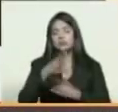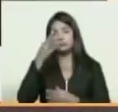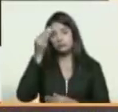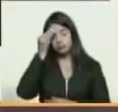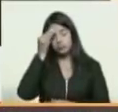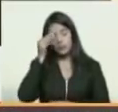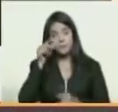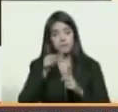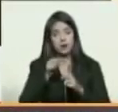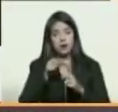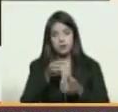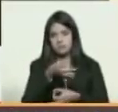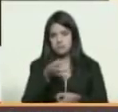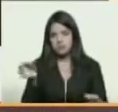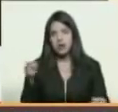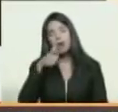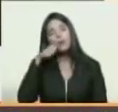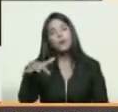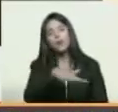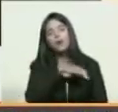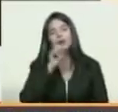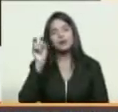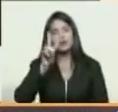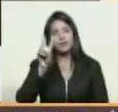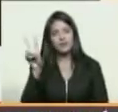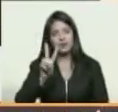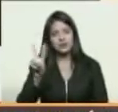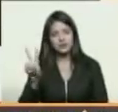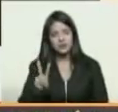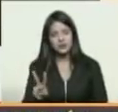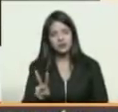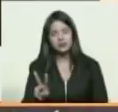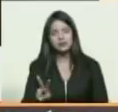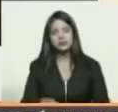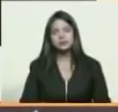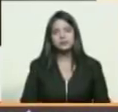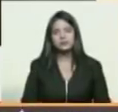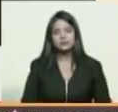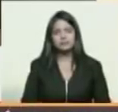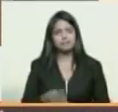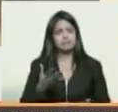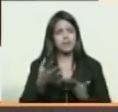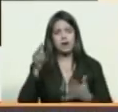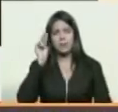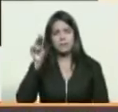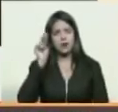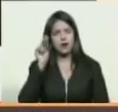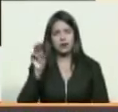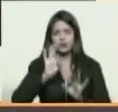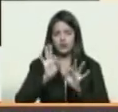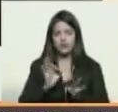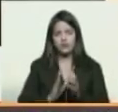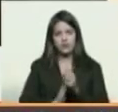palabras. El pueblo venezolano es el gran maestro de sus conductores,